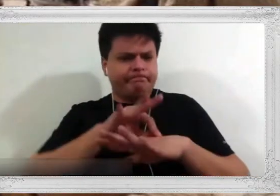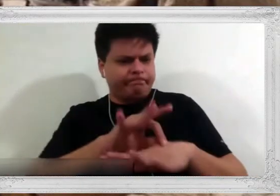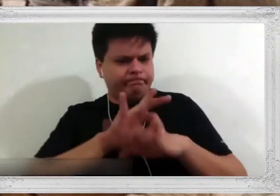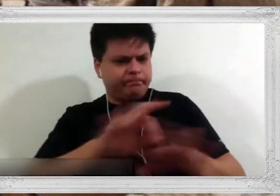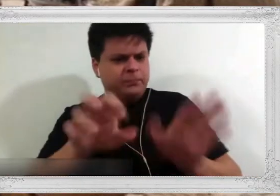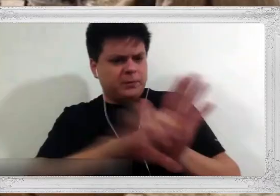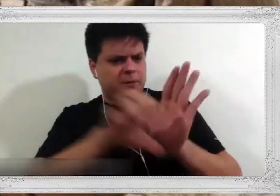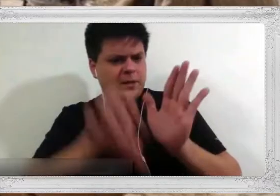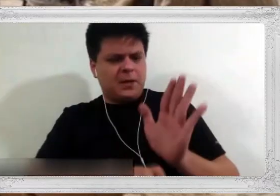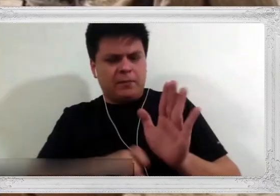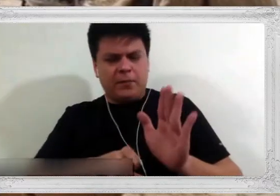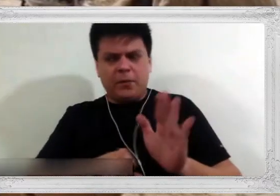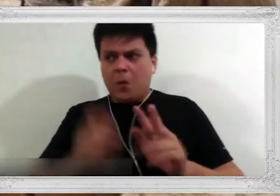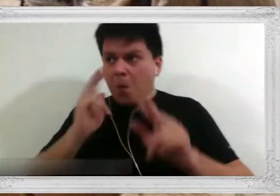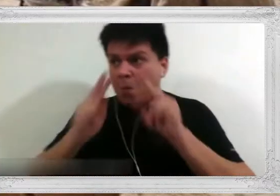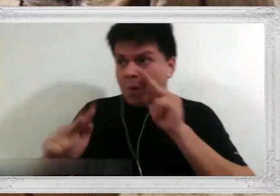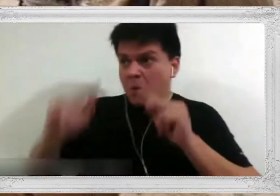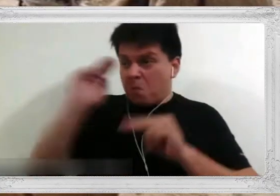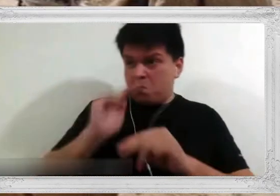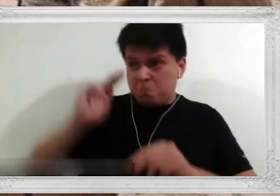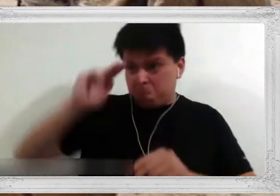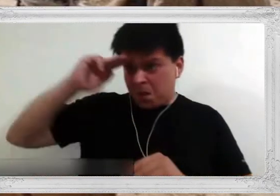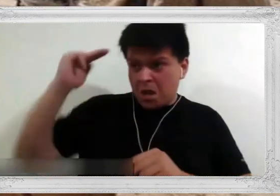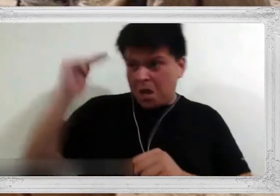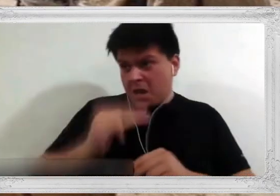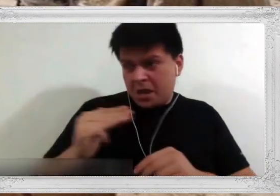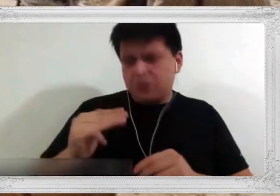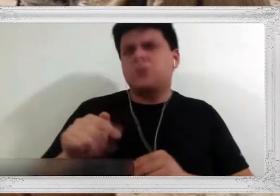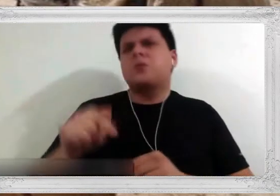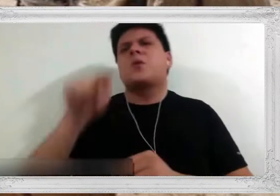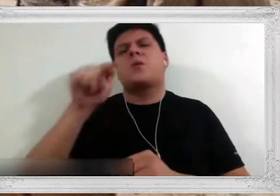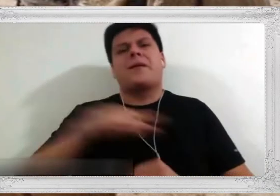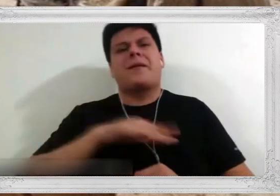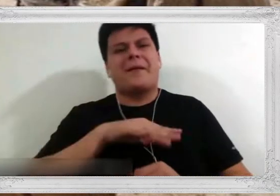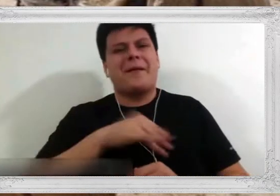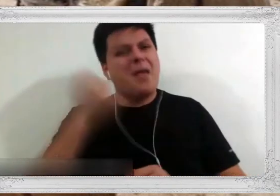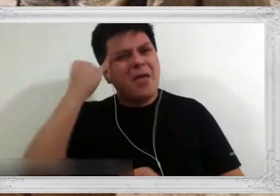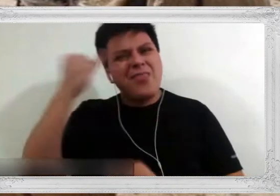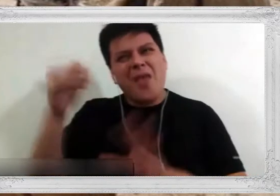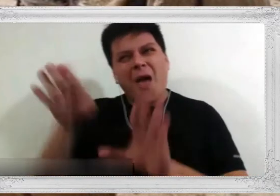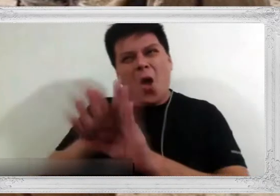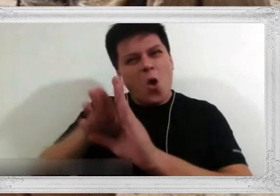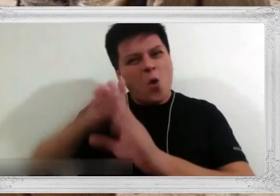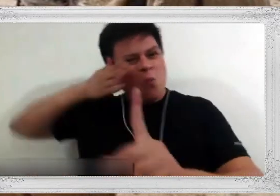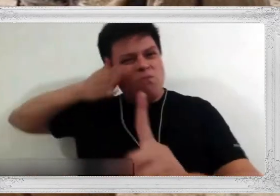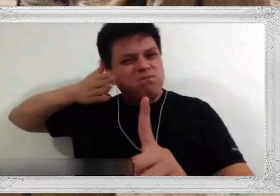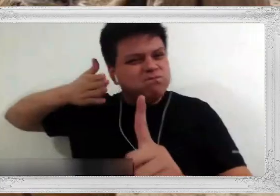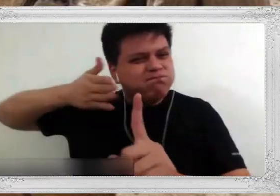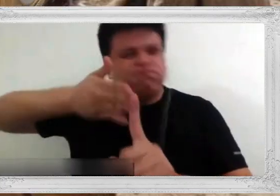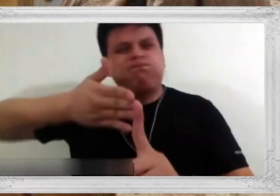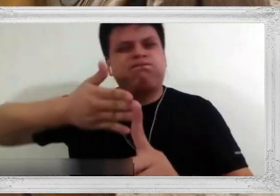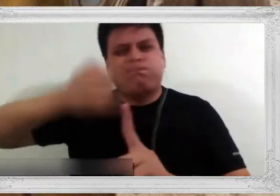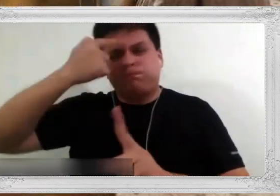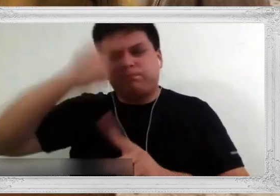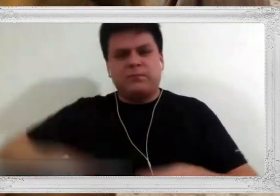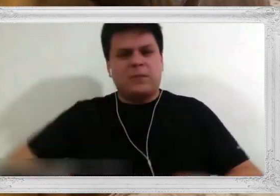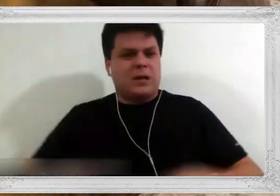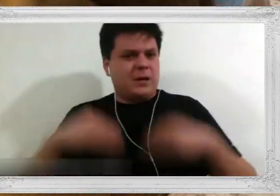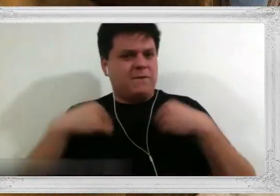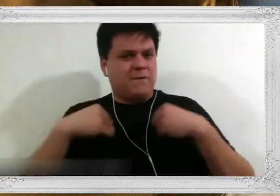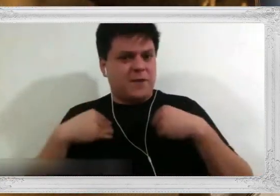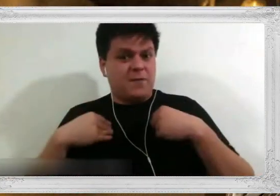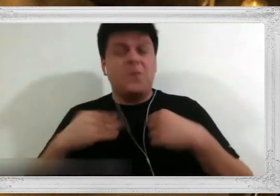encuentra la motivación para una nueva concepción de la vida. Porque el hijo del hombre no ha venido a ser servido,